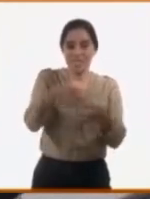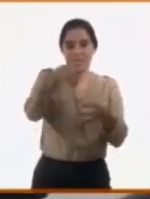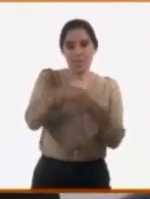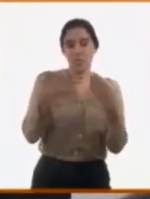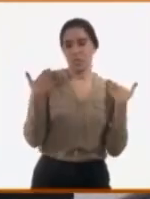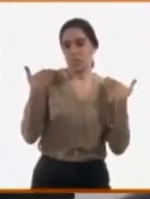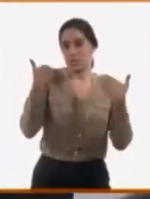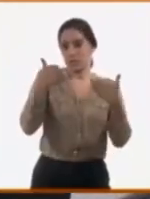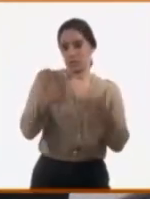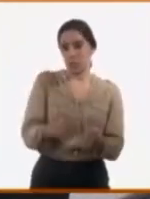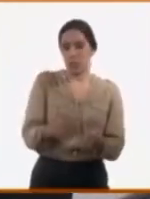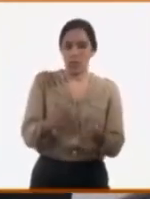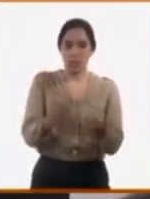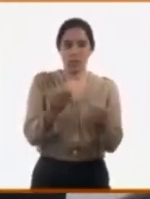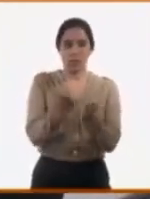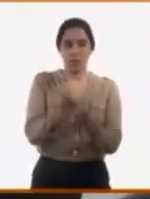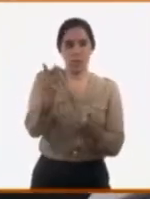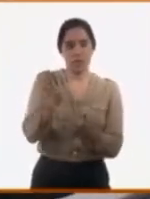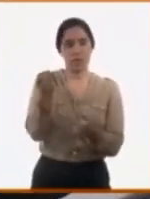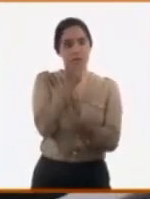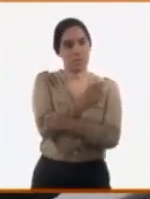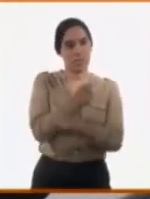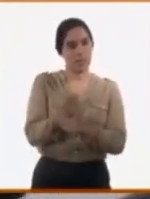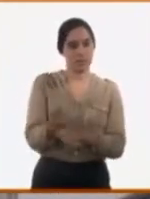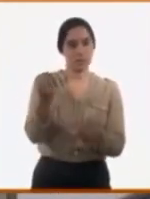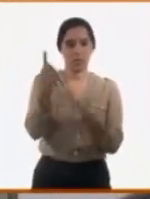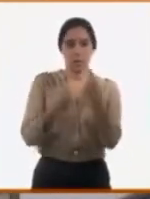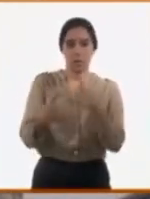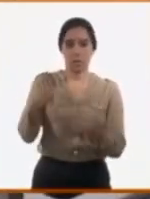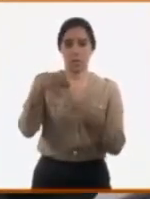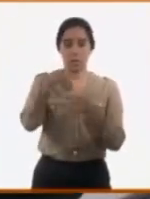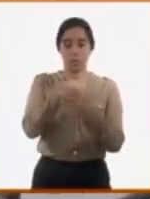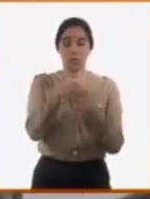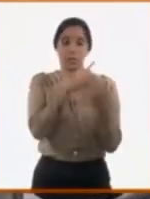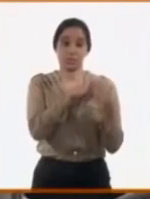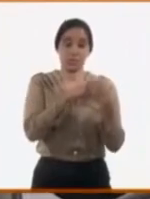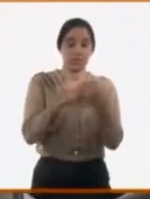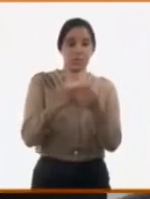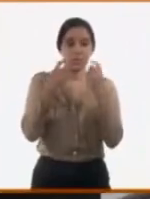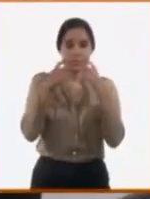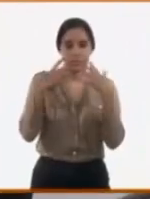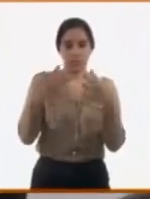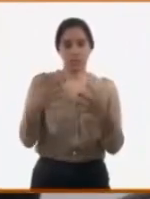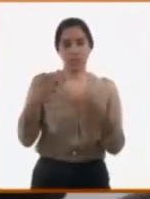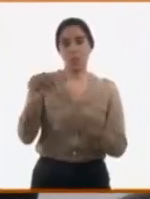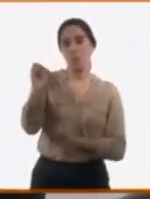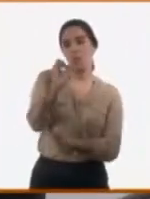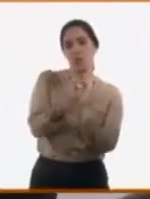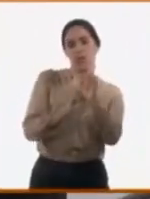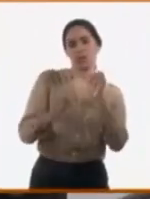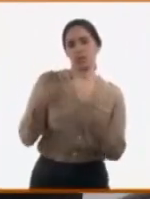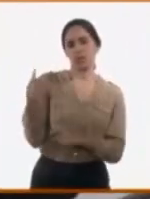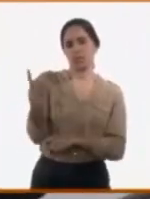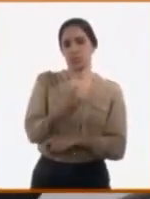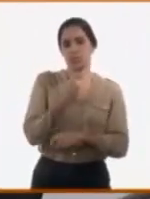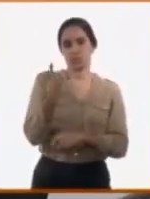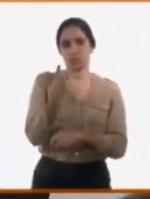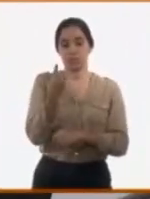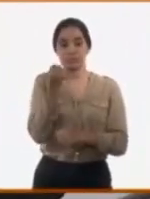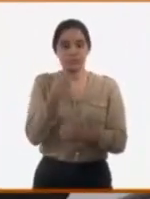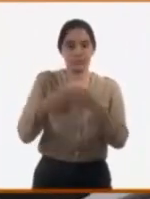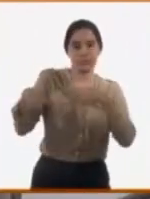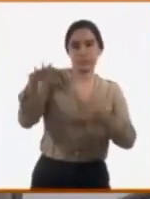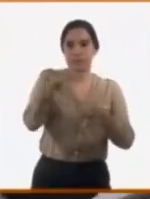disciplina los colectivos de atura Pero bueno eso nos permite reordenar y no tener a lo mejor asignaturas que puedan